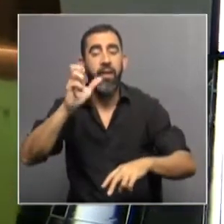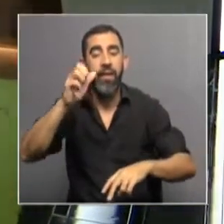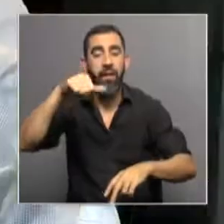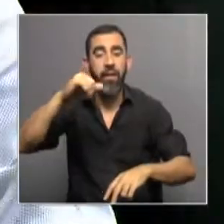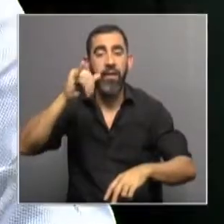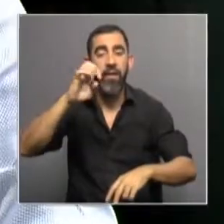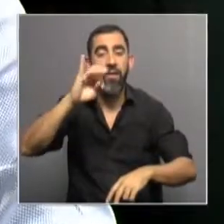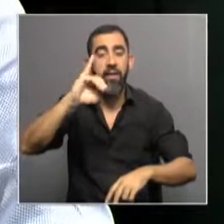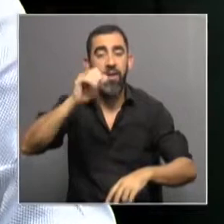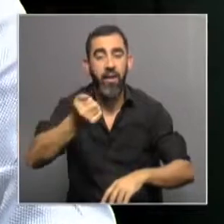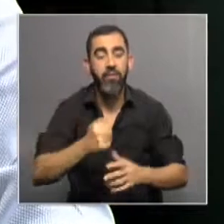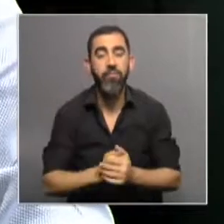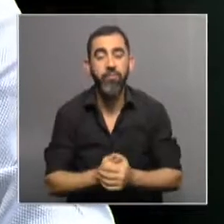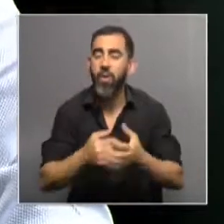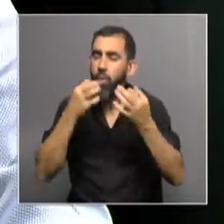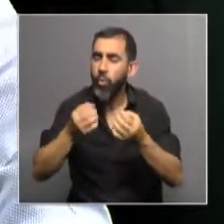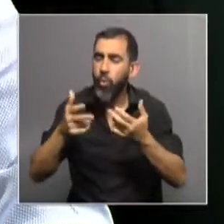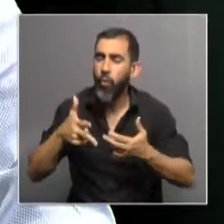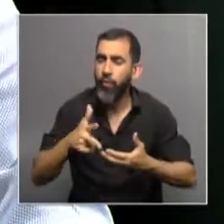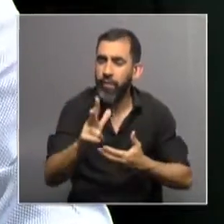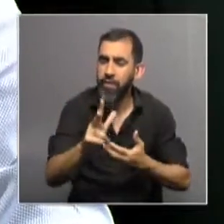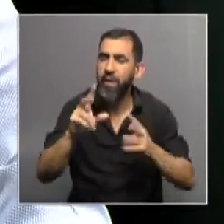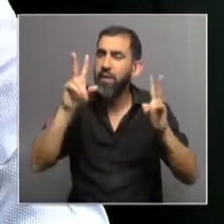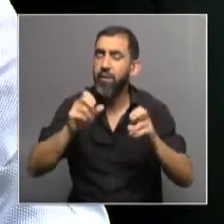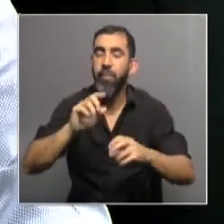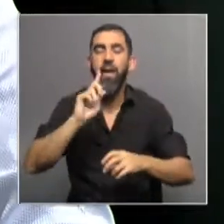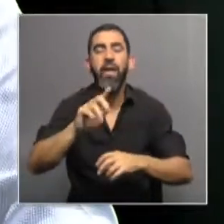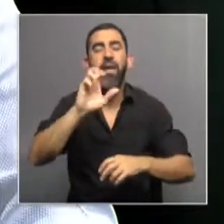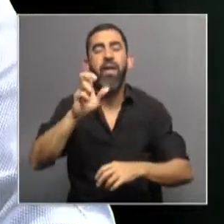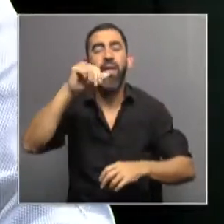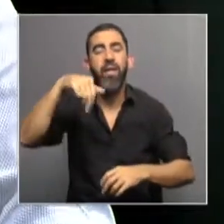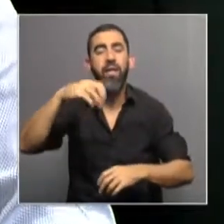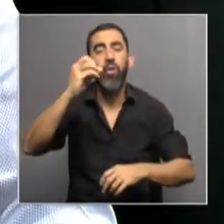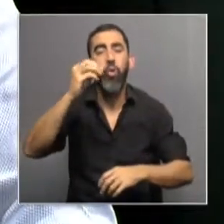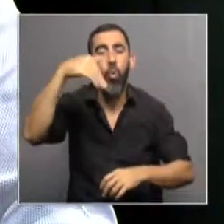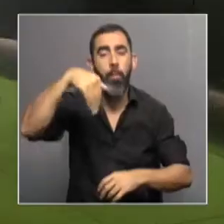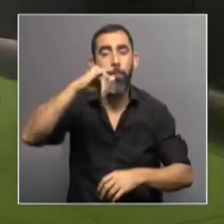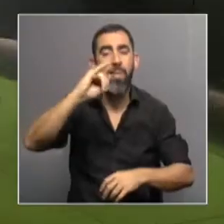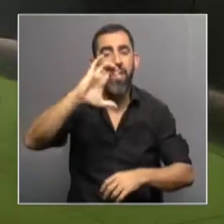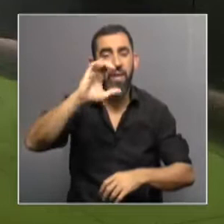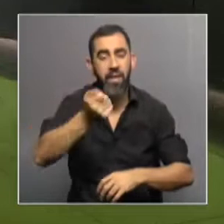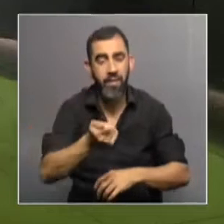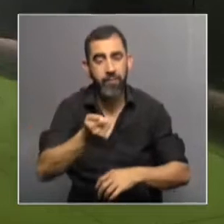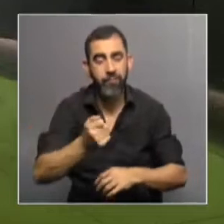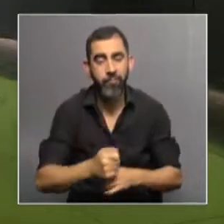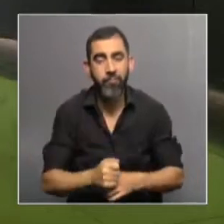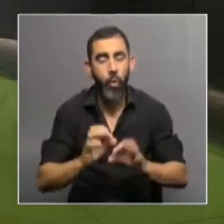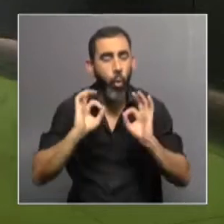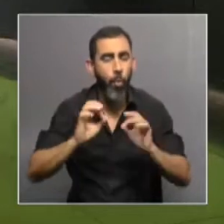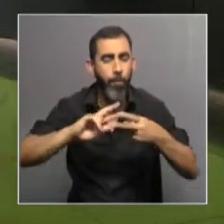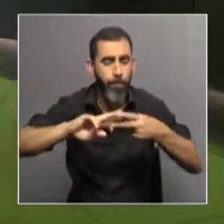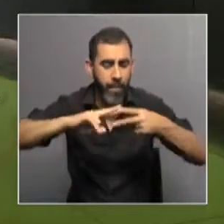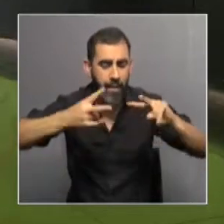acabas de poner una fecha que tiene mucho que ver con la explosión sobre todo de la genómica, que tiene que ver con lo que fue la decodificación completa, la secuenciación